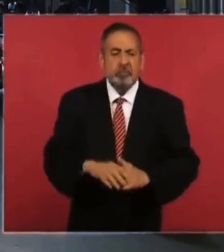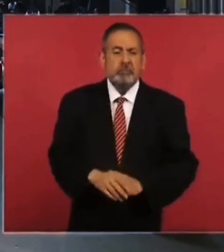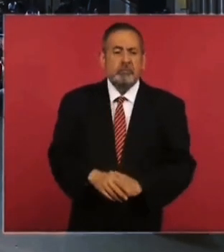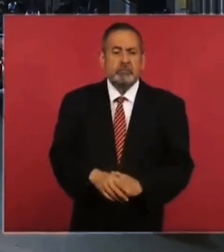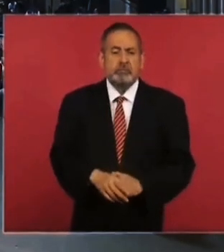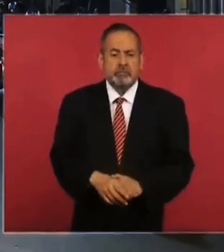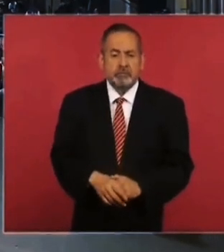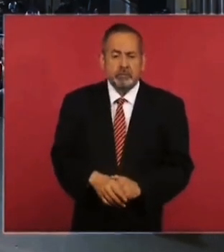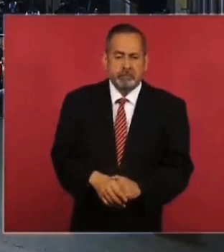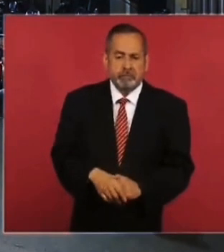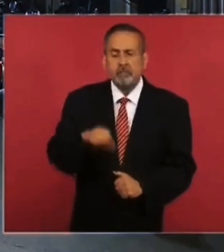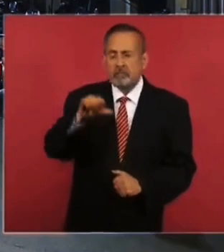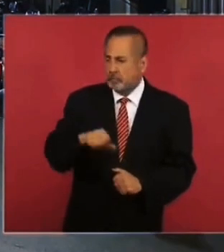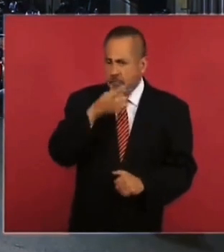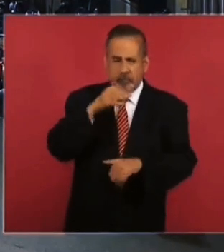Sí,